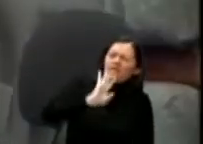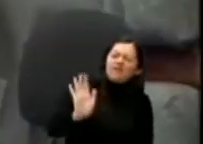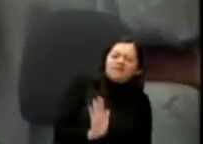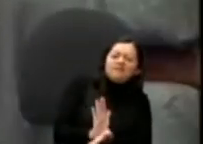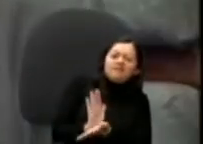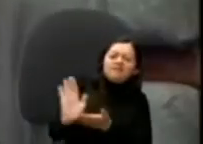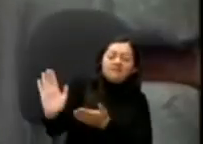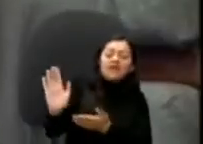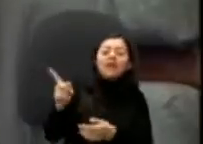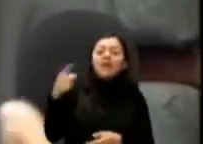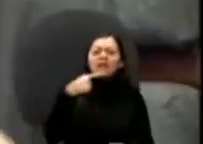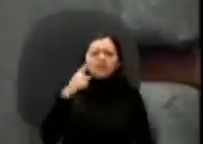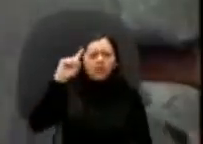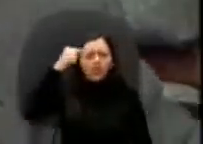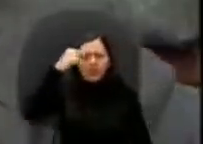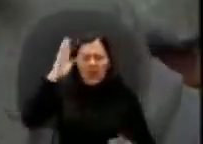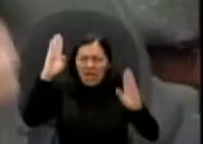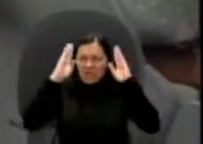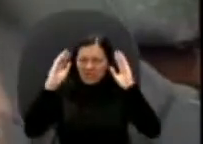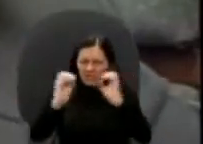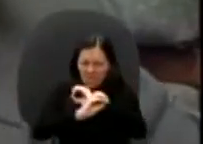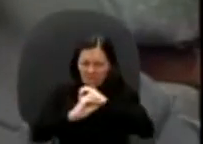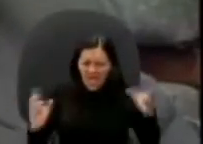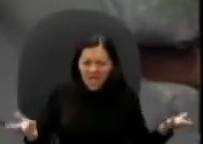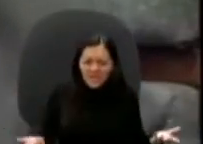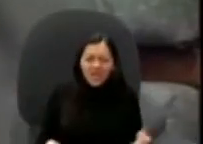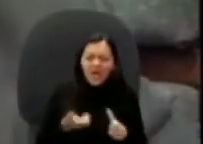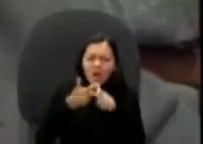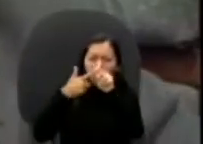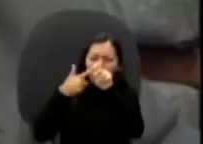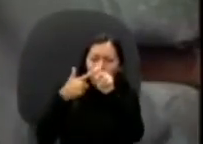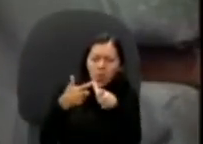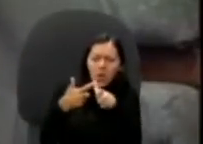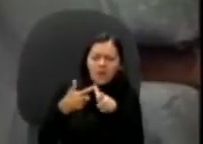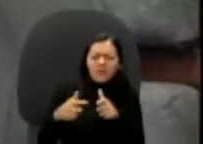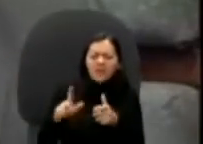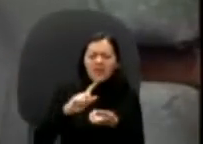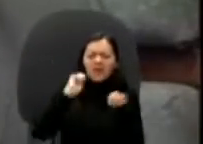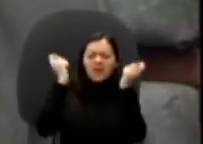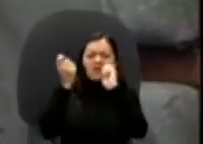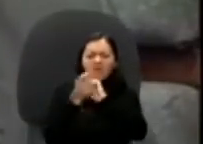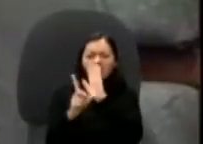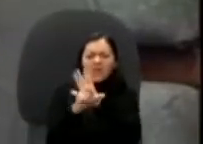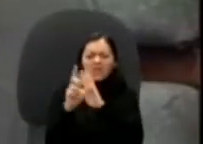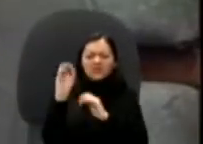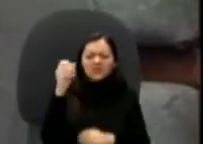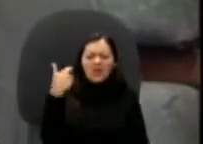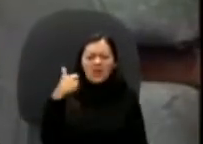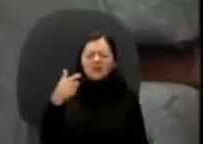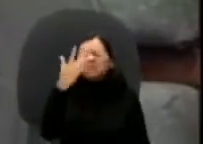no atendió a la amazonía a decir que urgente se necesita la reforma la ley 010 a que se atribuye esto los amazónicos